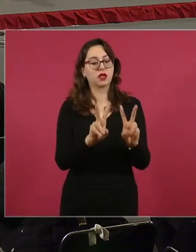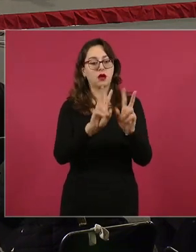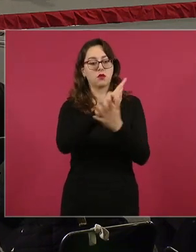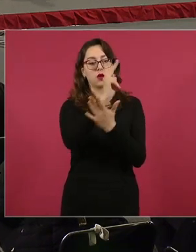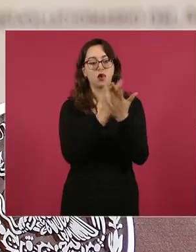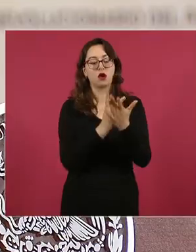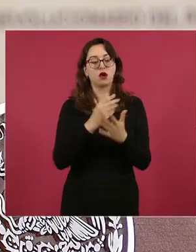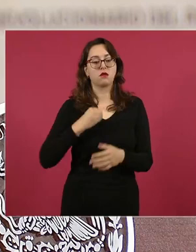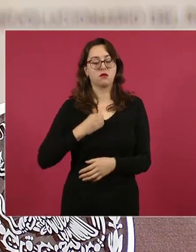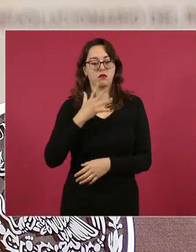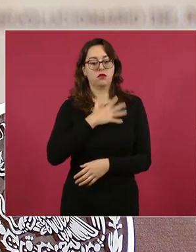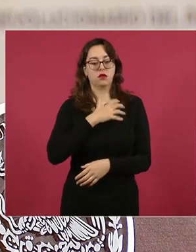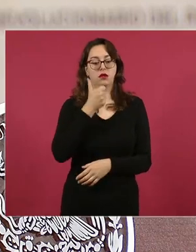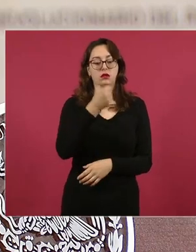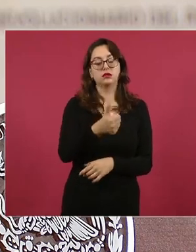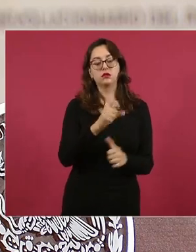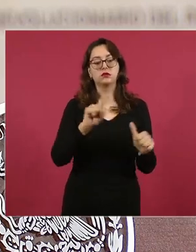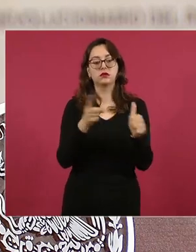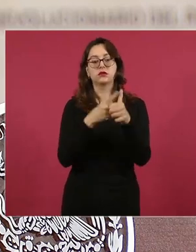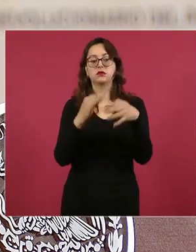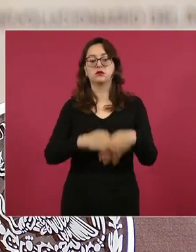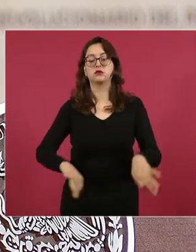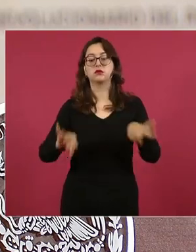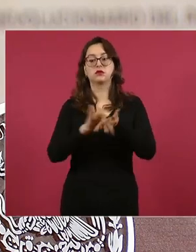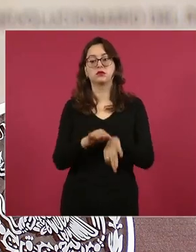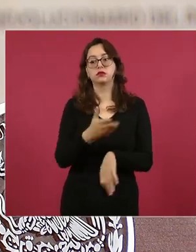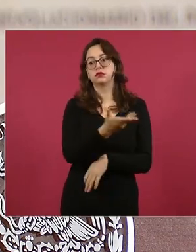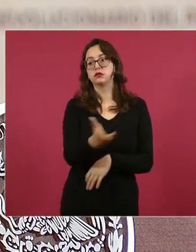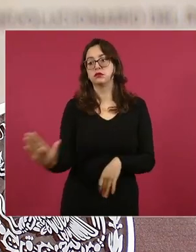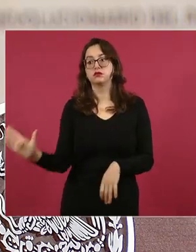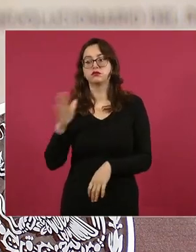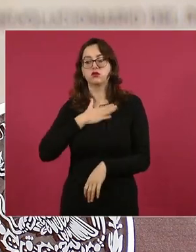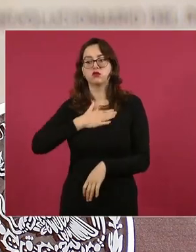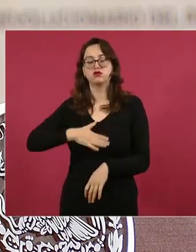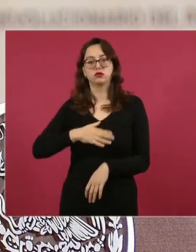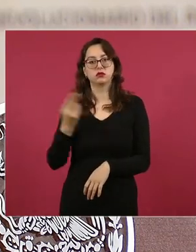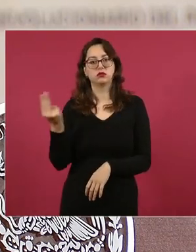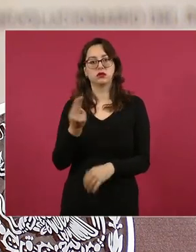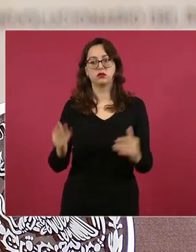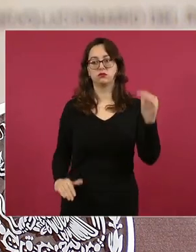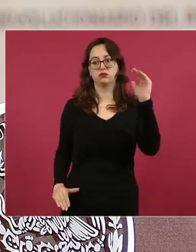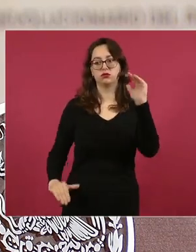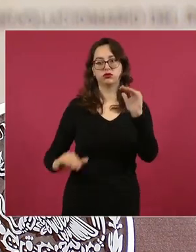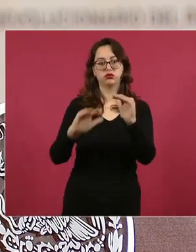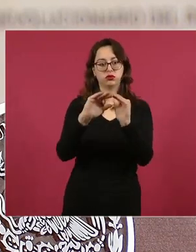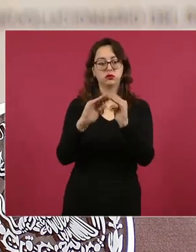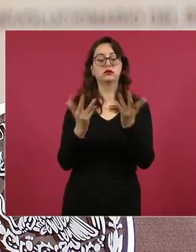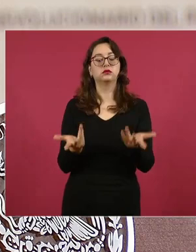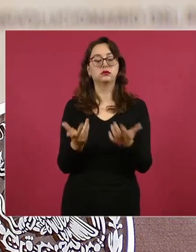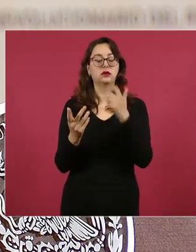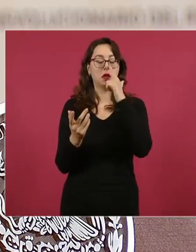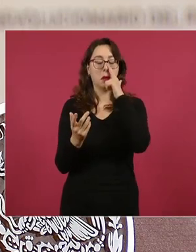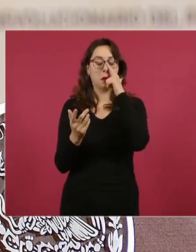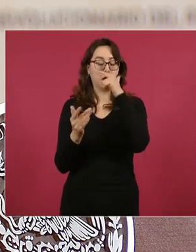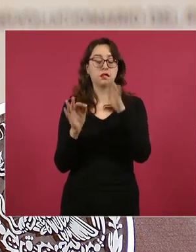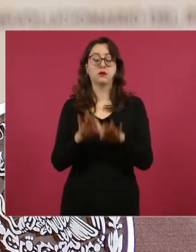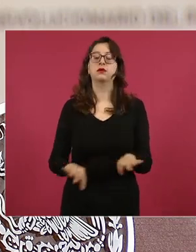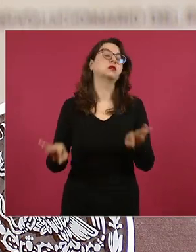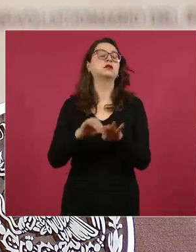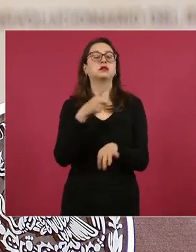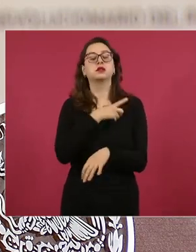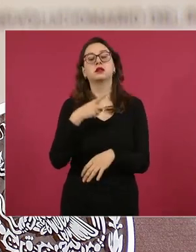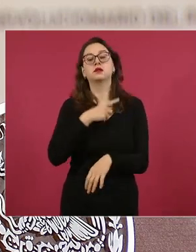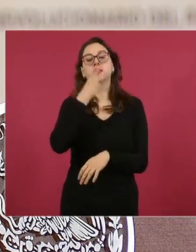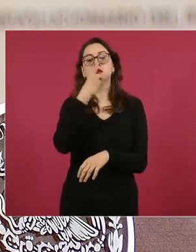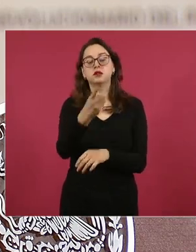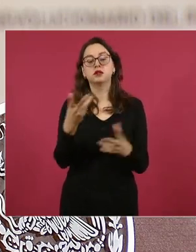de bienestar como pilar de este gobierno. Y por último, destacamos solamente que este programa impulsa el esfuerzo conjunto en